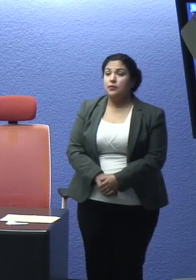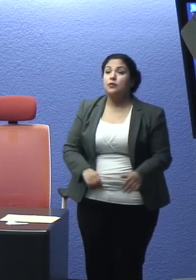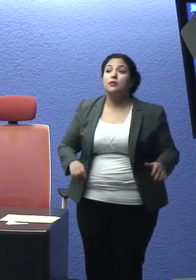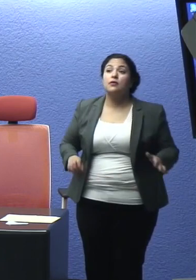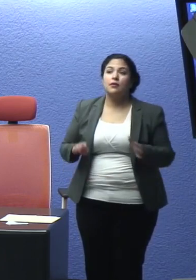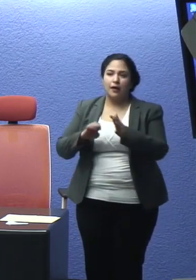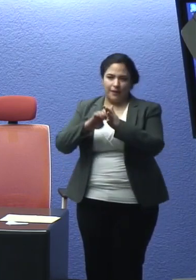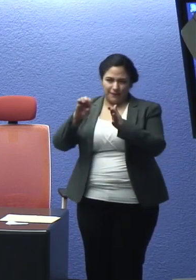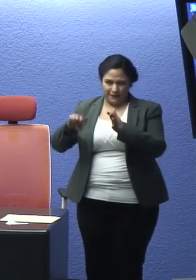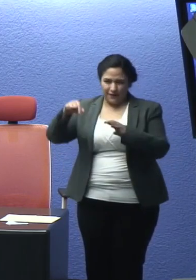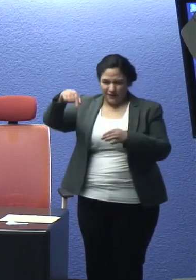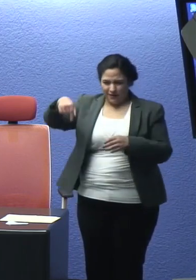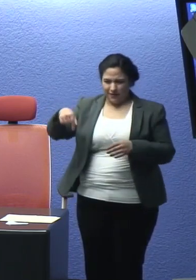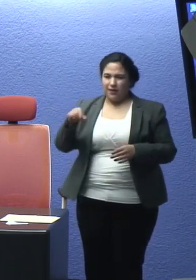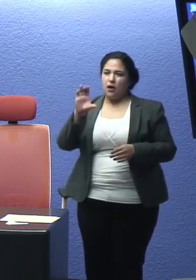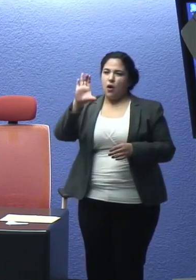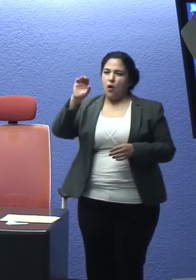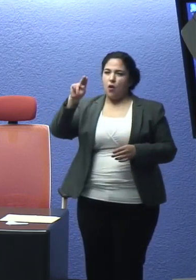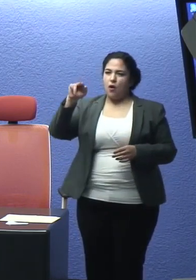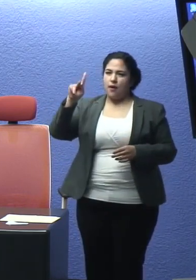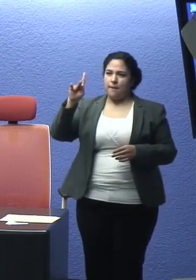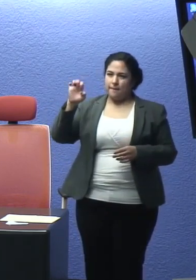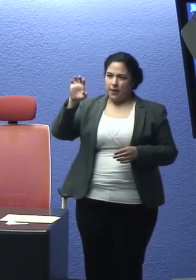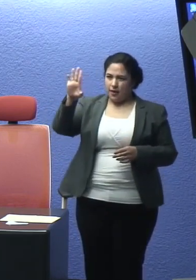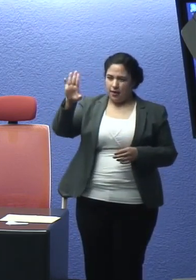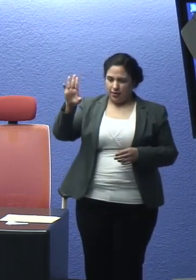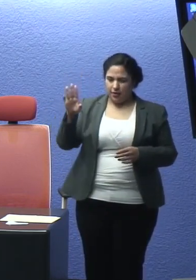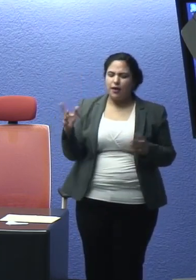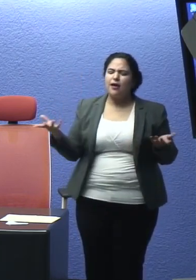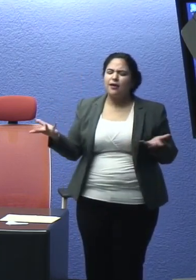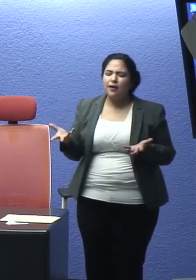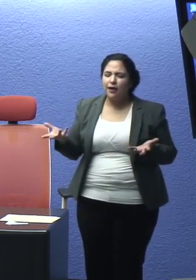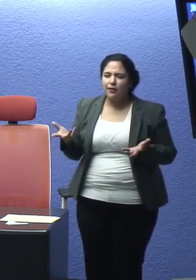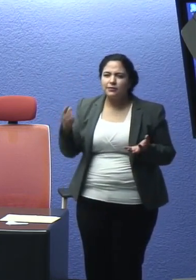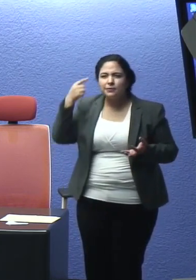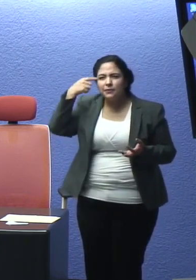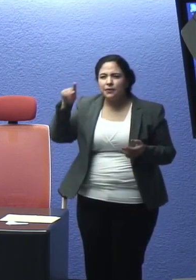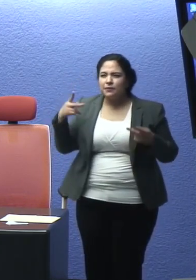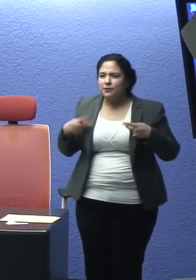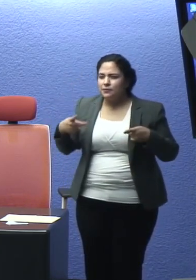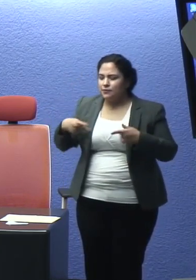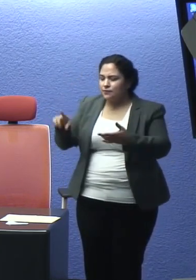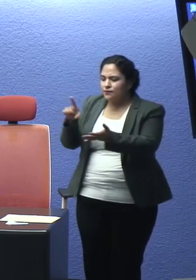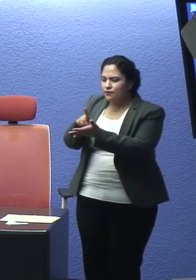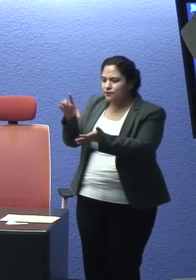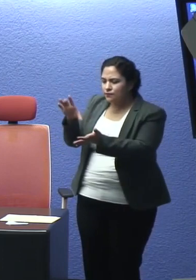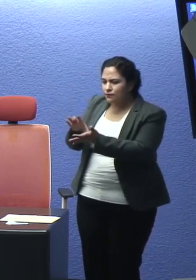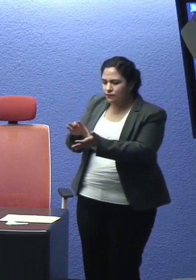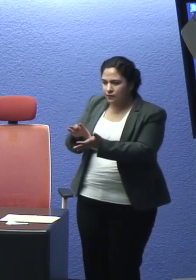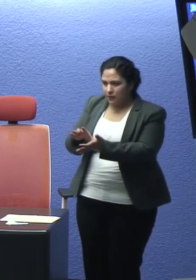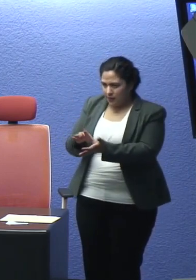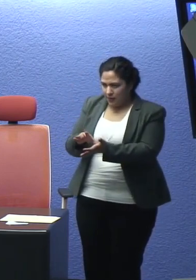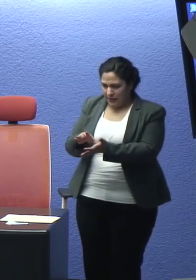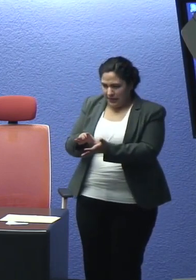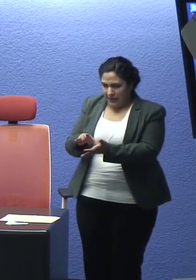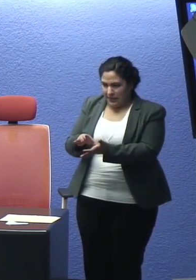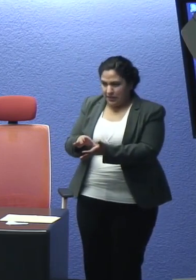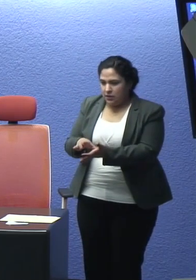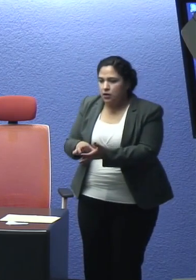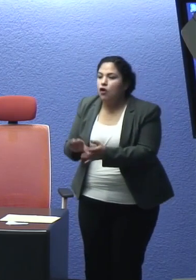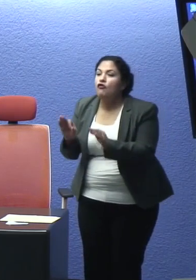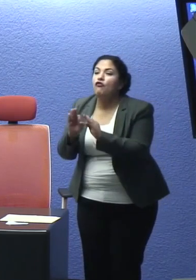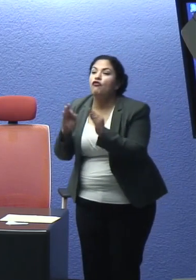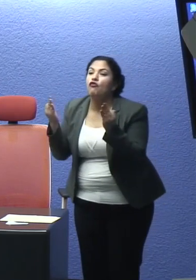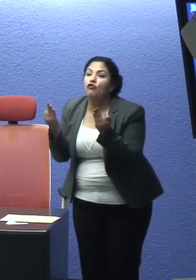sus acciones para la garantía del derecho a la igualdad y no discriminación de personas con discapacidad, y cuya respuesta es muy sencilla, es el modelo social